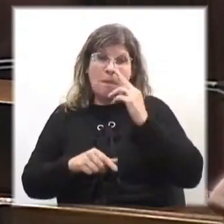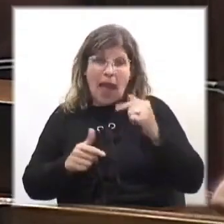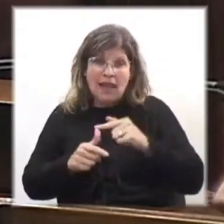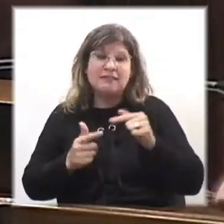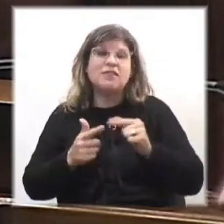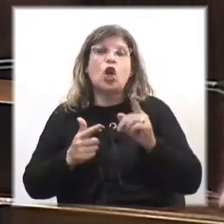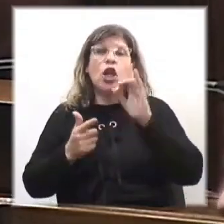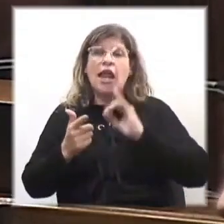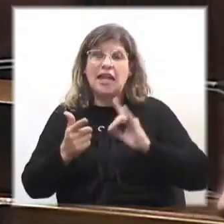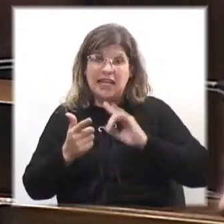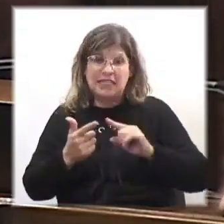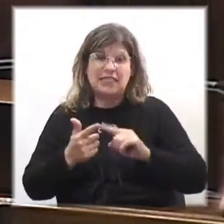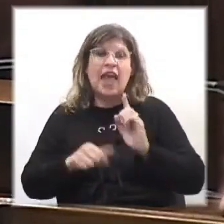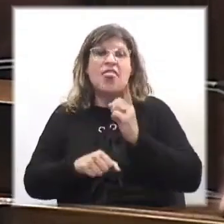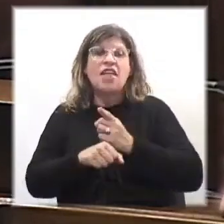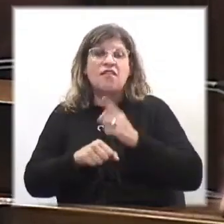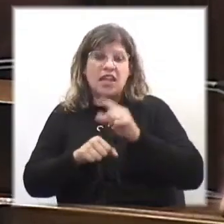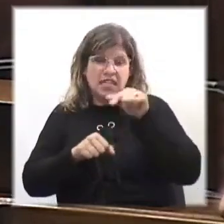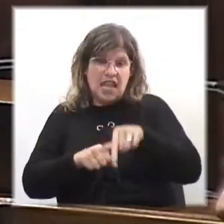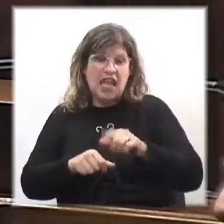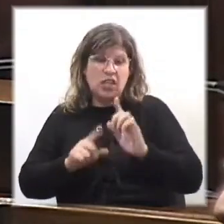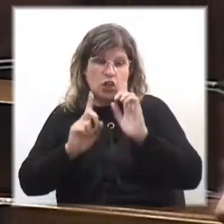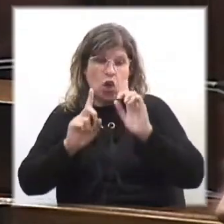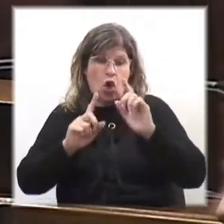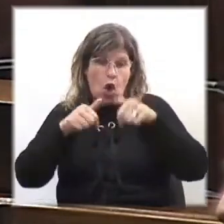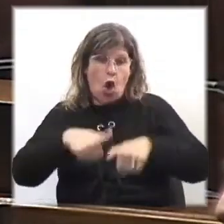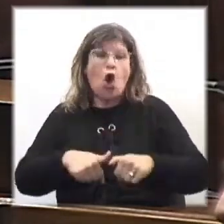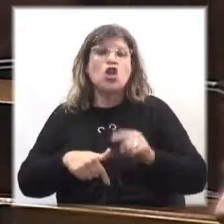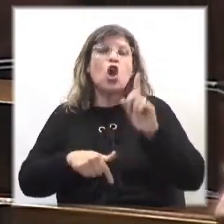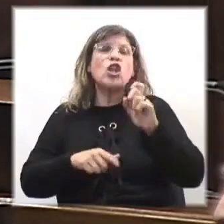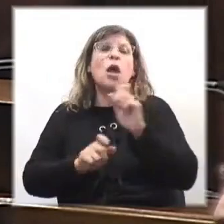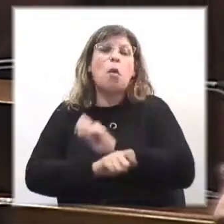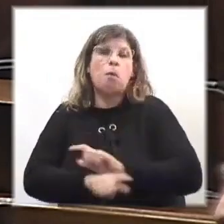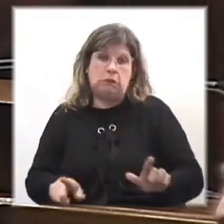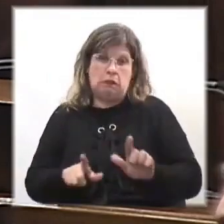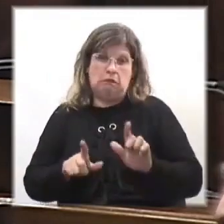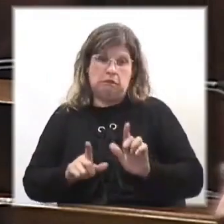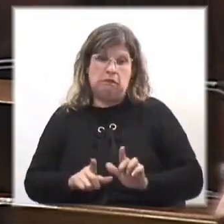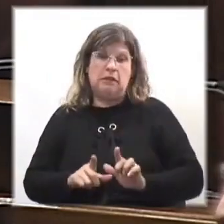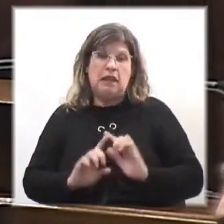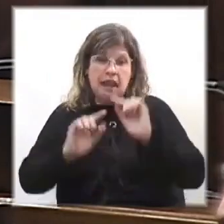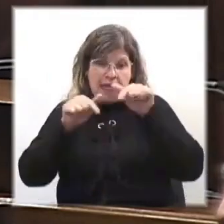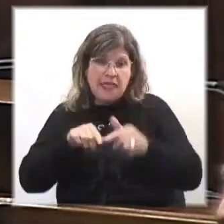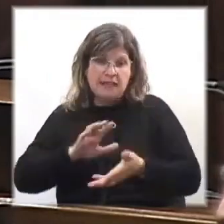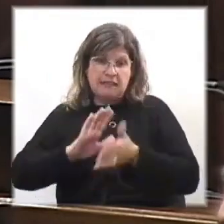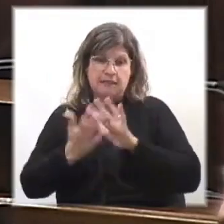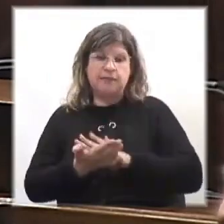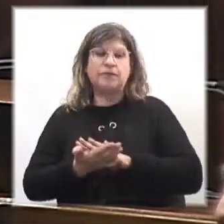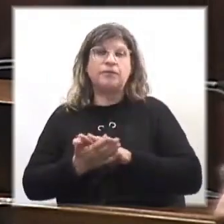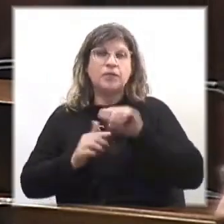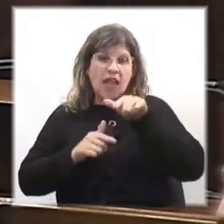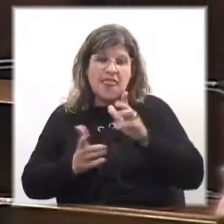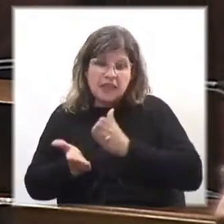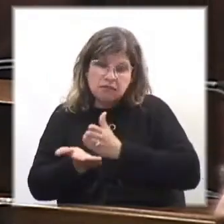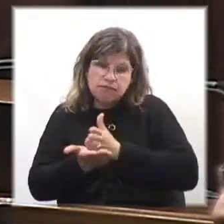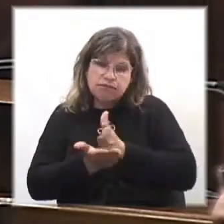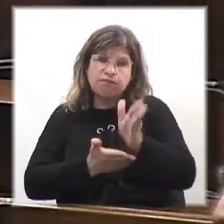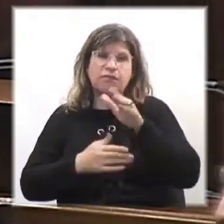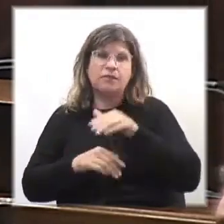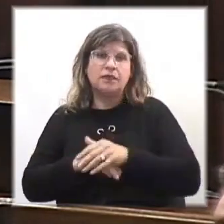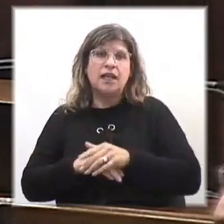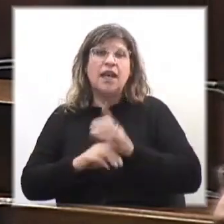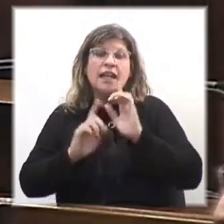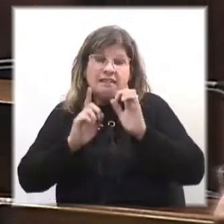que pasa con la leche debería estar pasando hoy con el agua potable y en ese sentido y en esa dirección